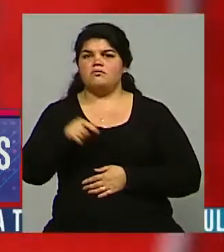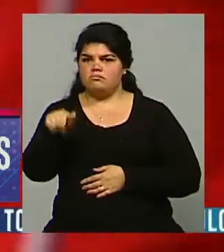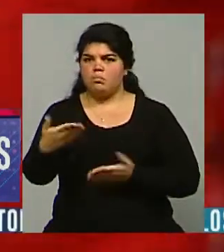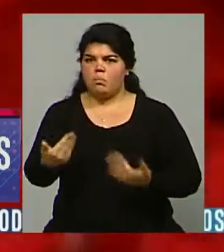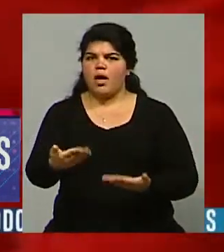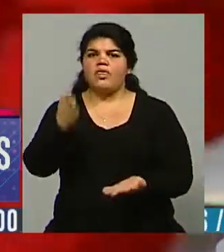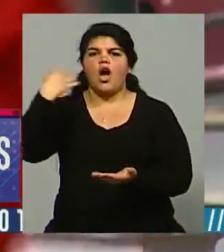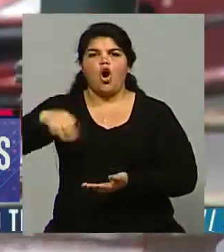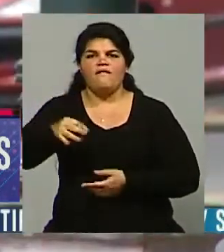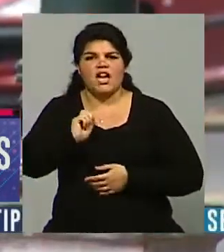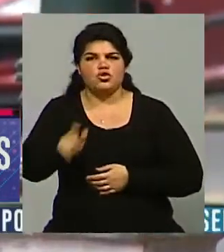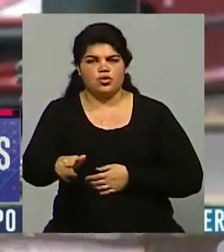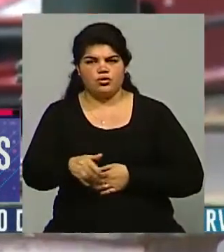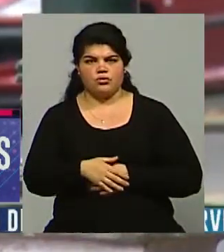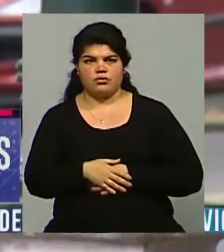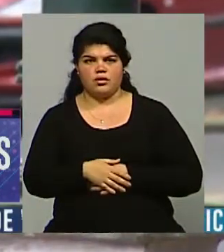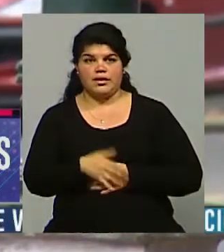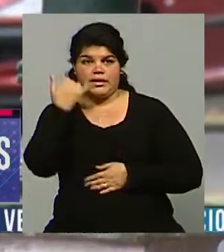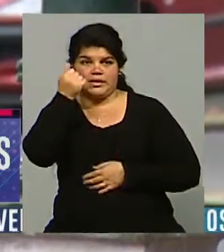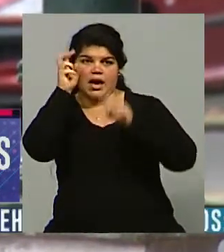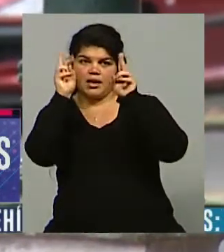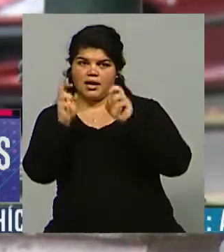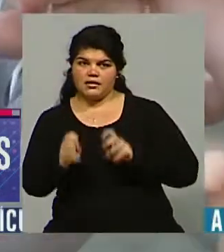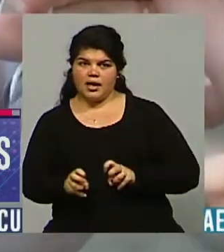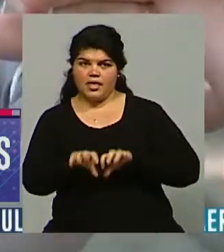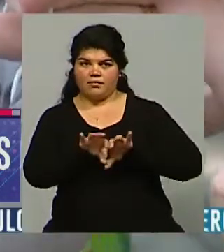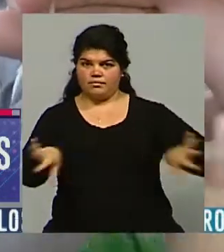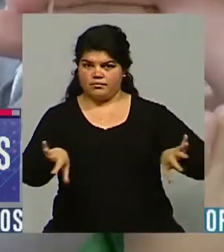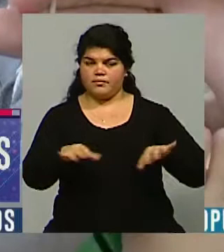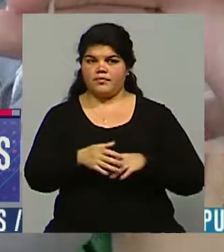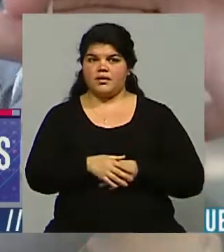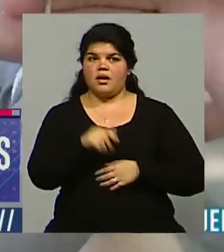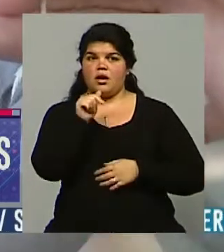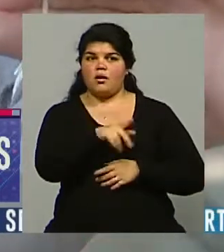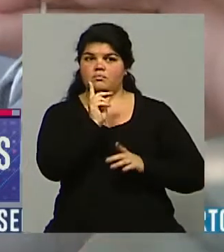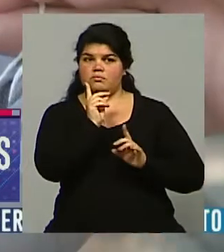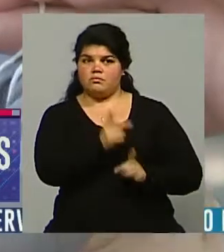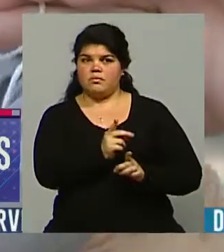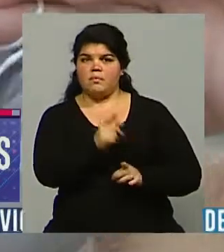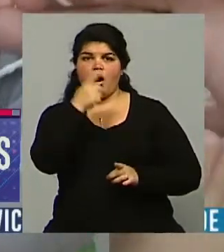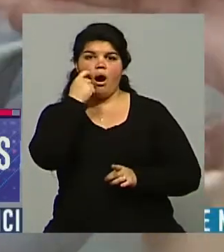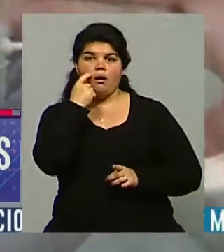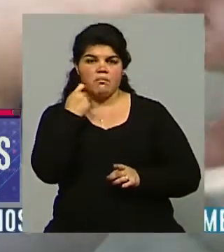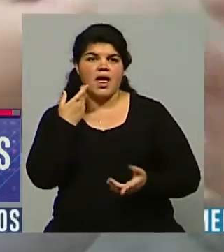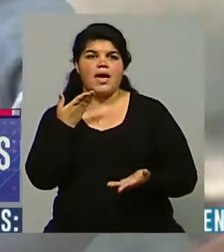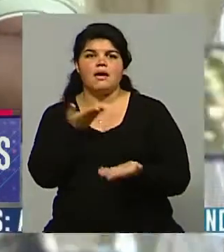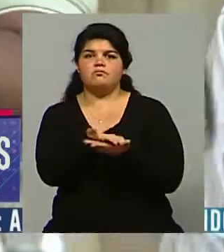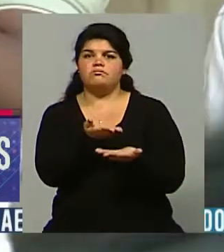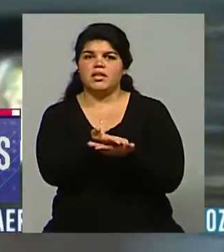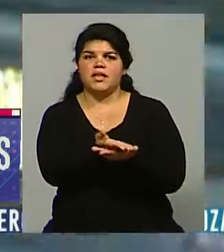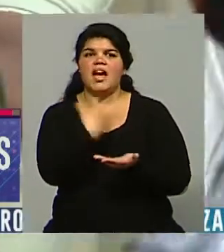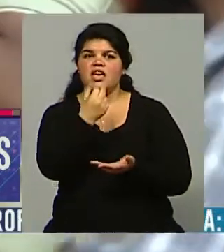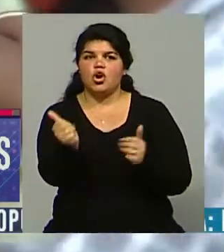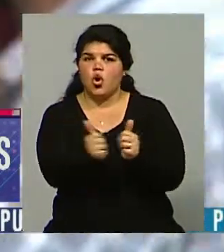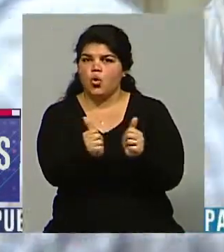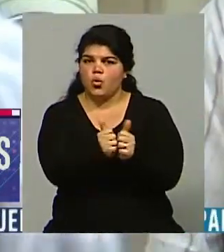Está analizada en dos ámbitos. Digo, por un lado, que los hombres se puedan hacer cargo, aquellos que quieren reclamar estar con sus hijos lo puedan hacer,